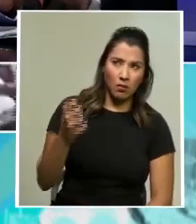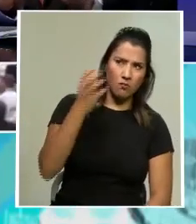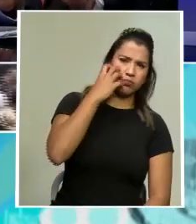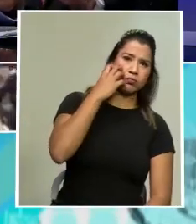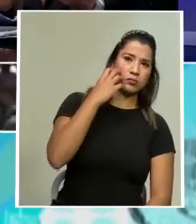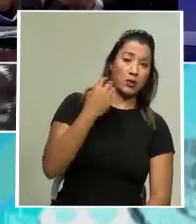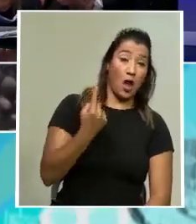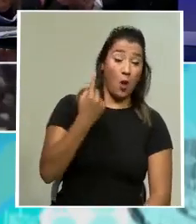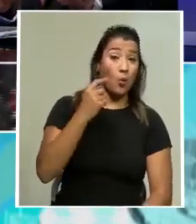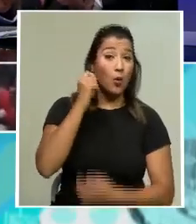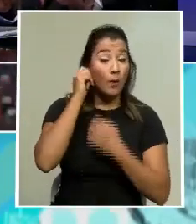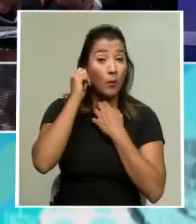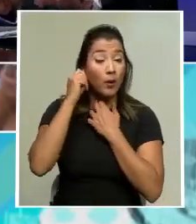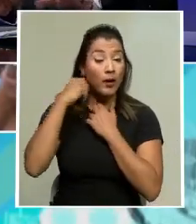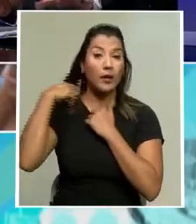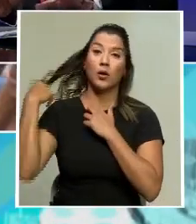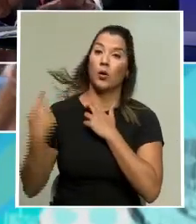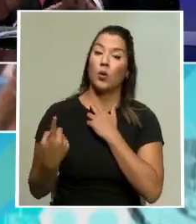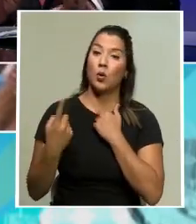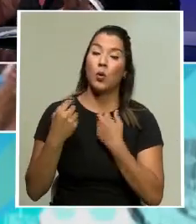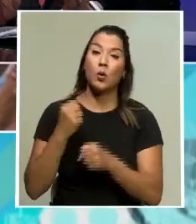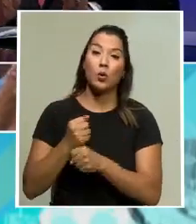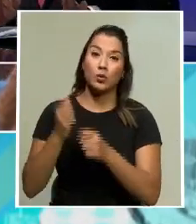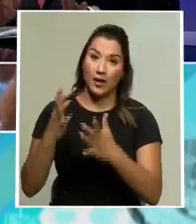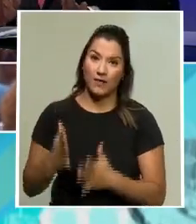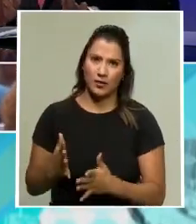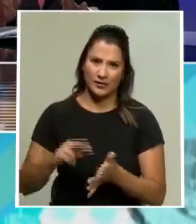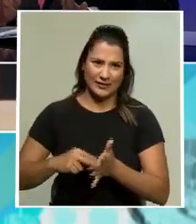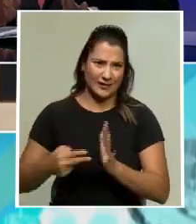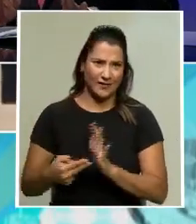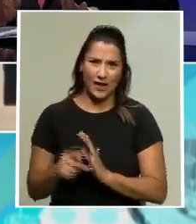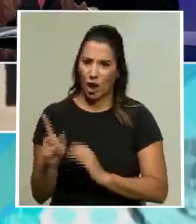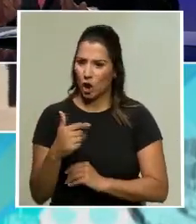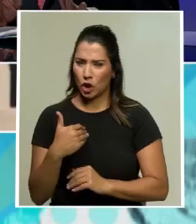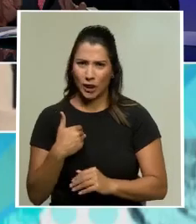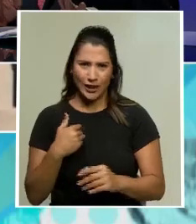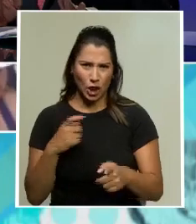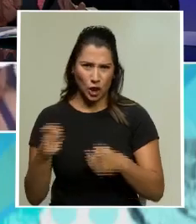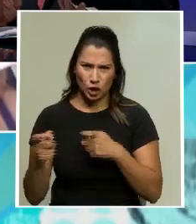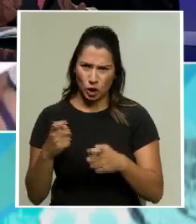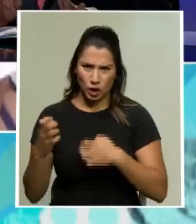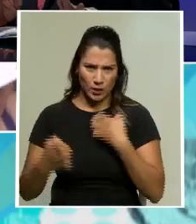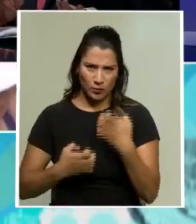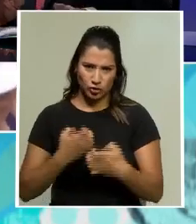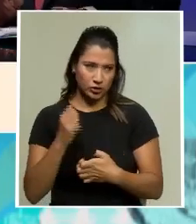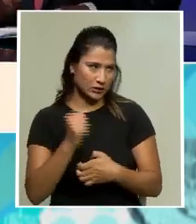Eso pues revela un escaso control de las emociones. Claro.